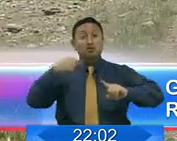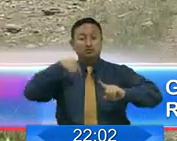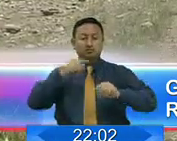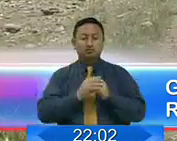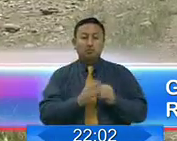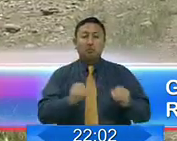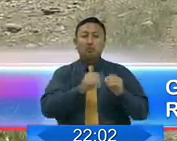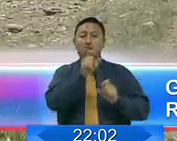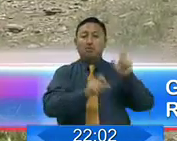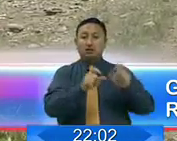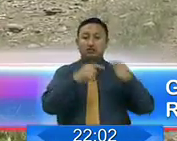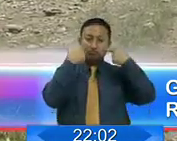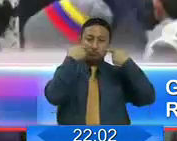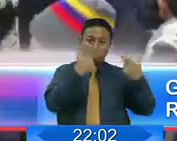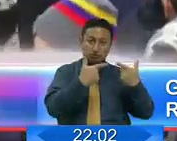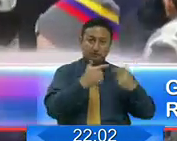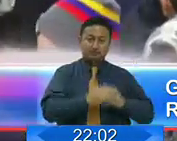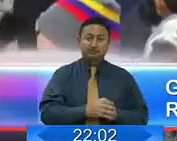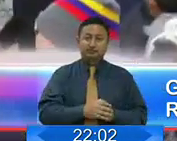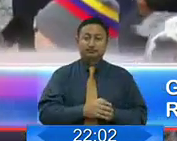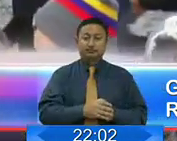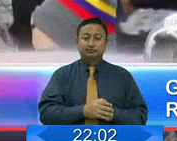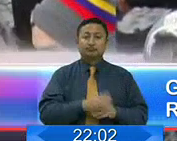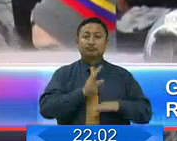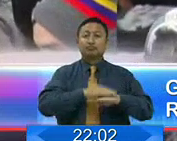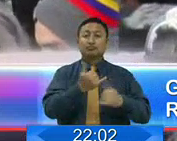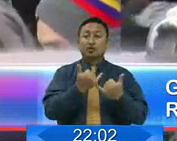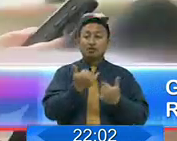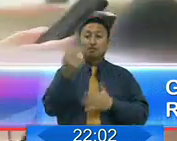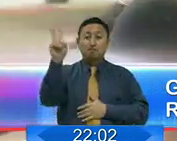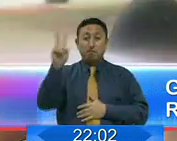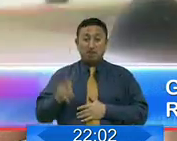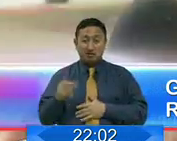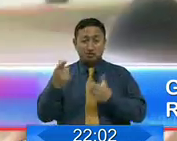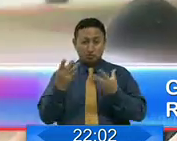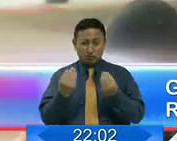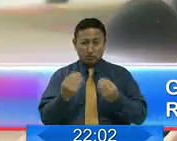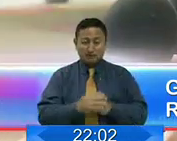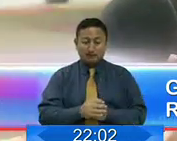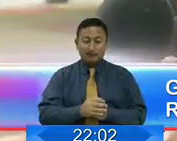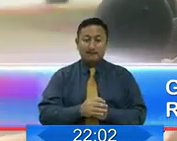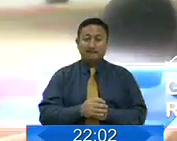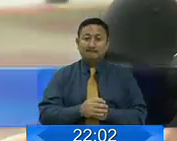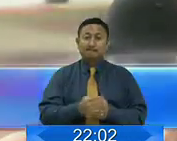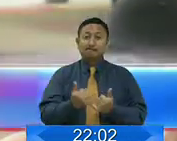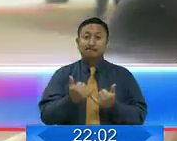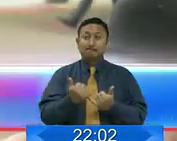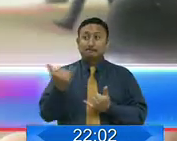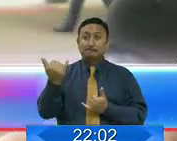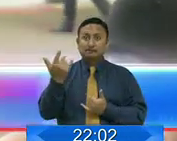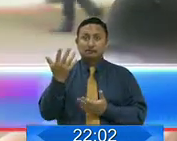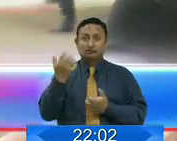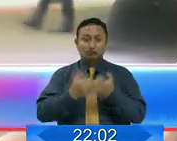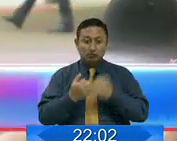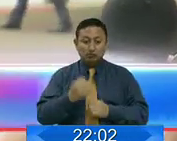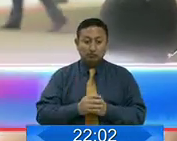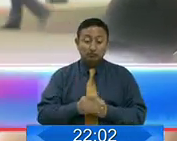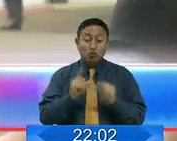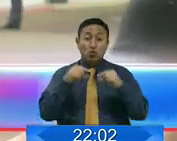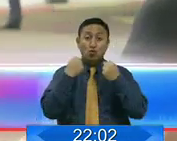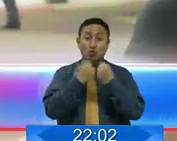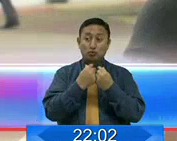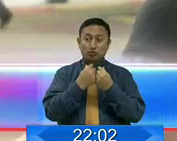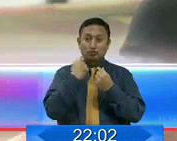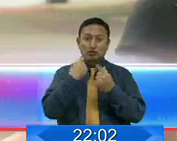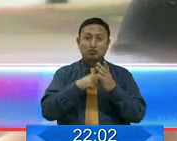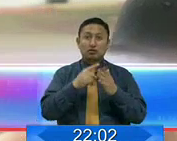la seguridad fronteriza con Colombia frente a la migración venezolana, que se encuentra en una condición vulnerable para ser cooptada por grupos armados,